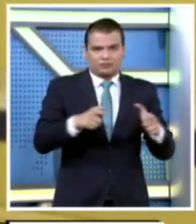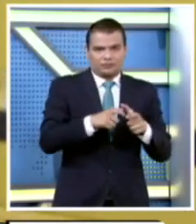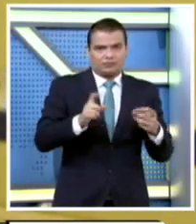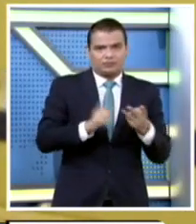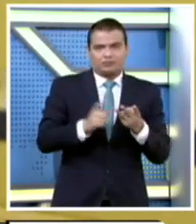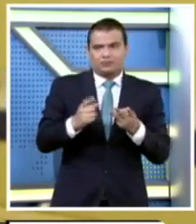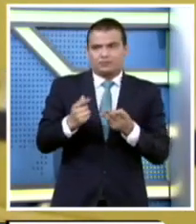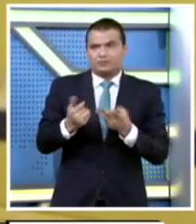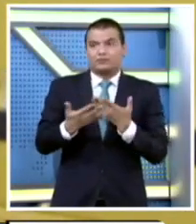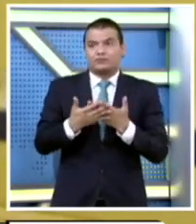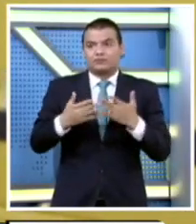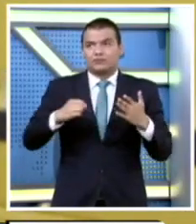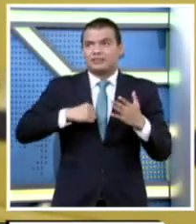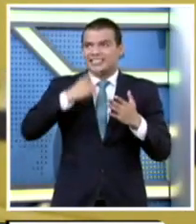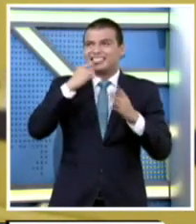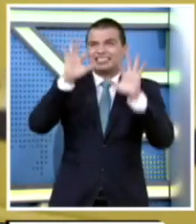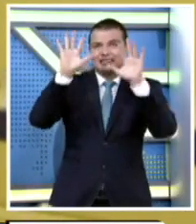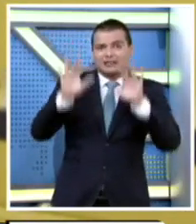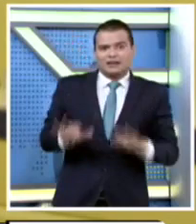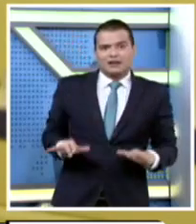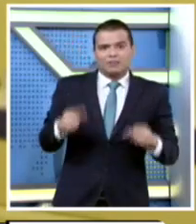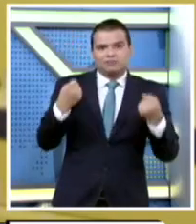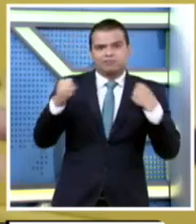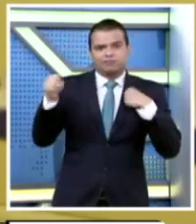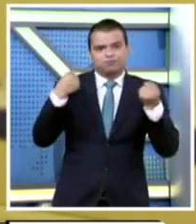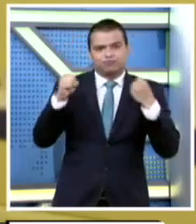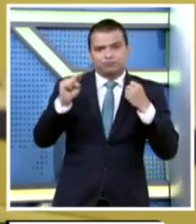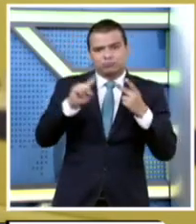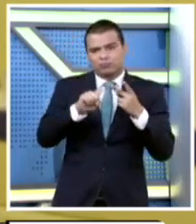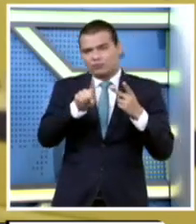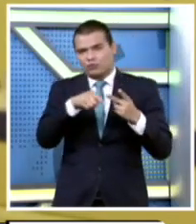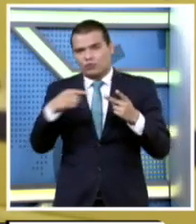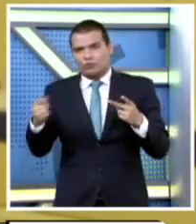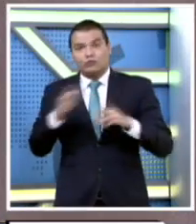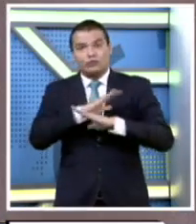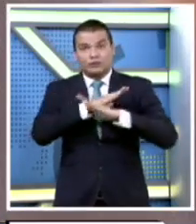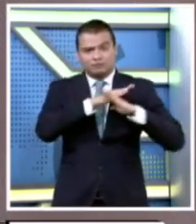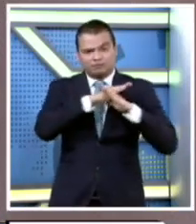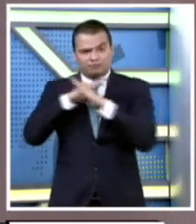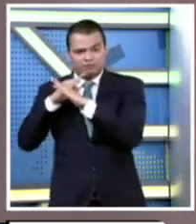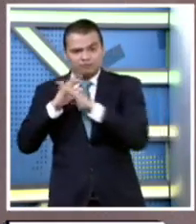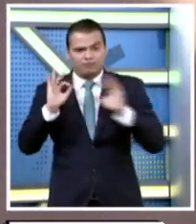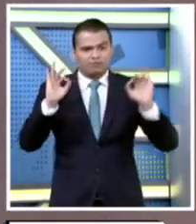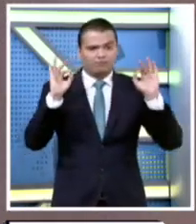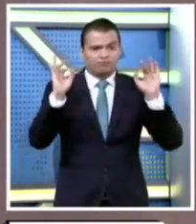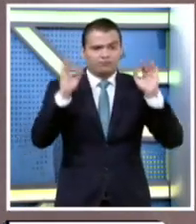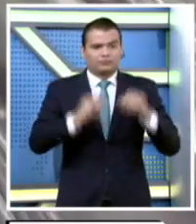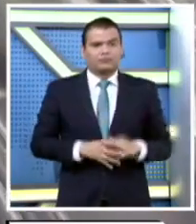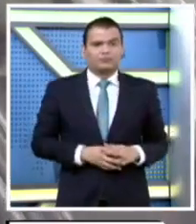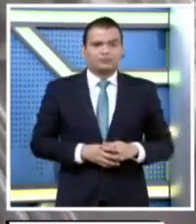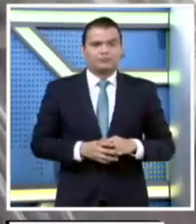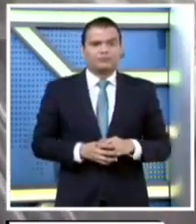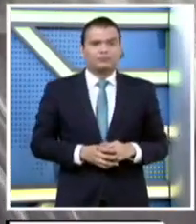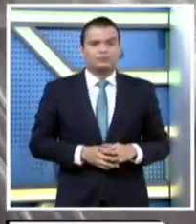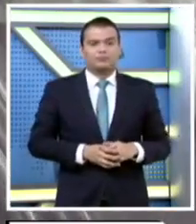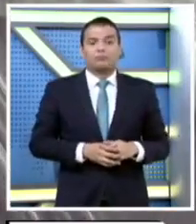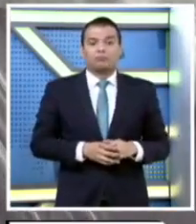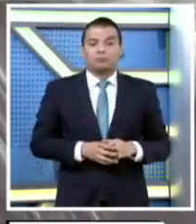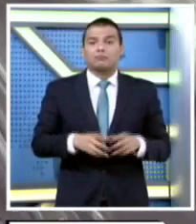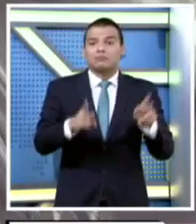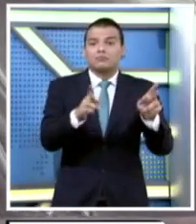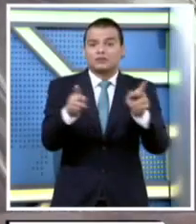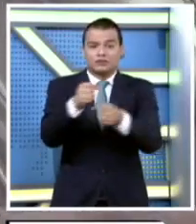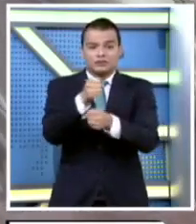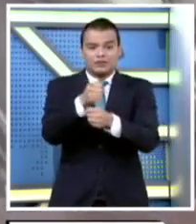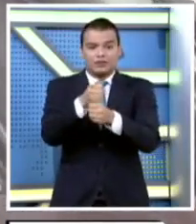es un vinilo y el otro es un cambre para aislar el pasajero. El diseño de esta carpa protectora ha sido bien recibido por